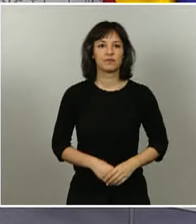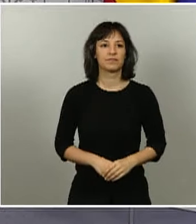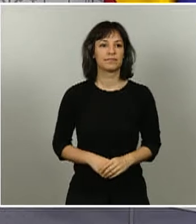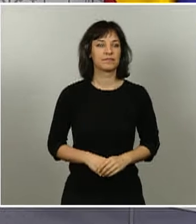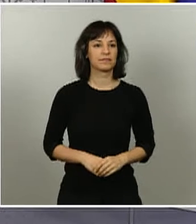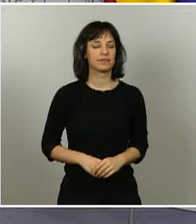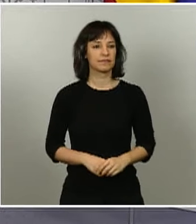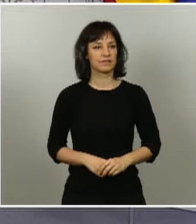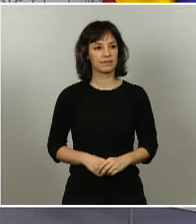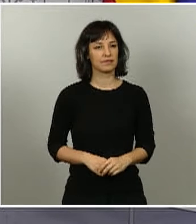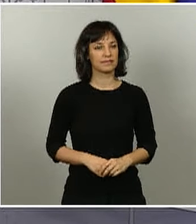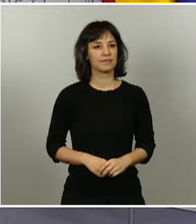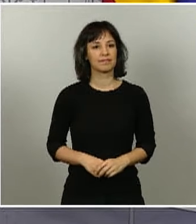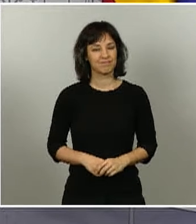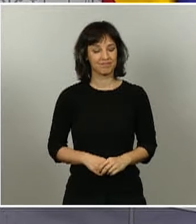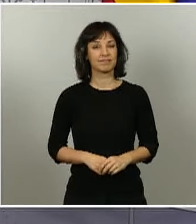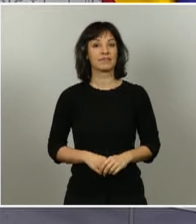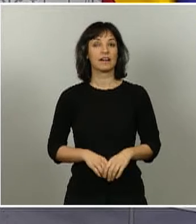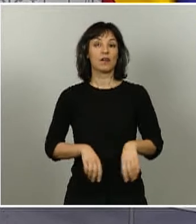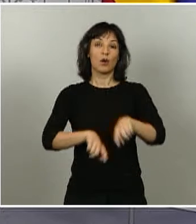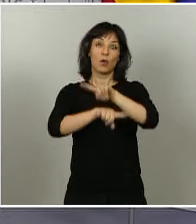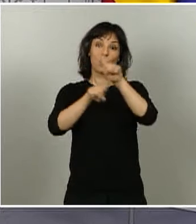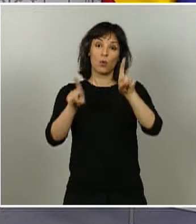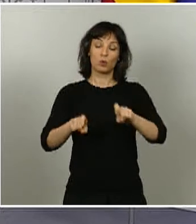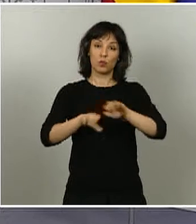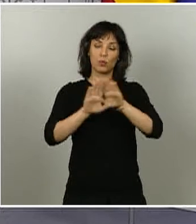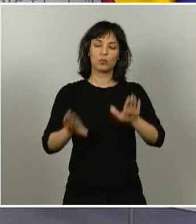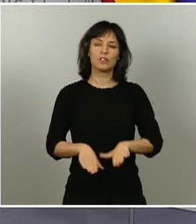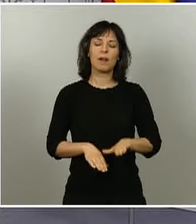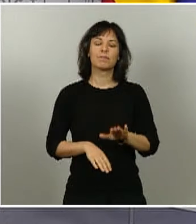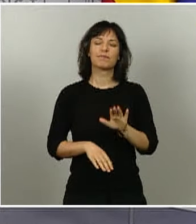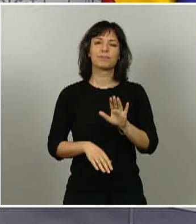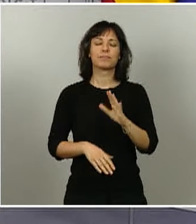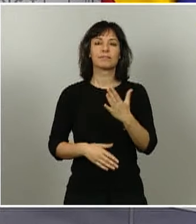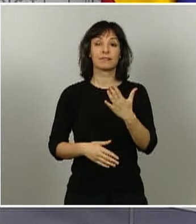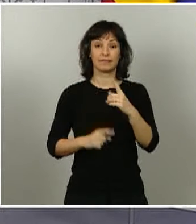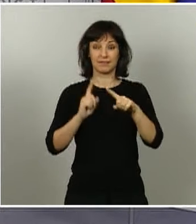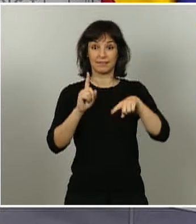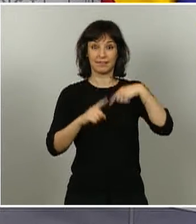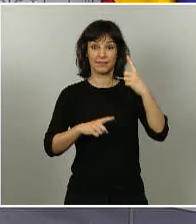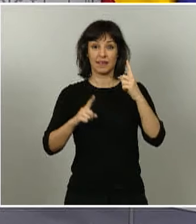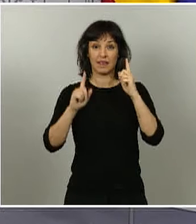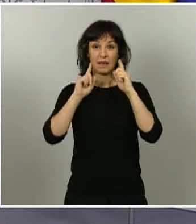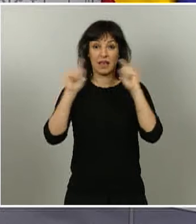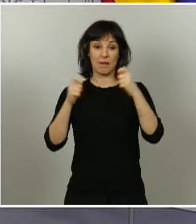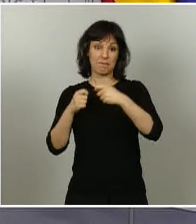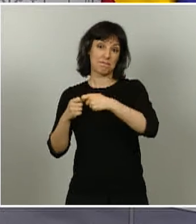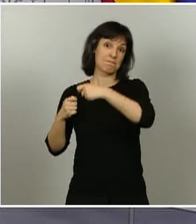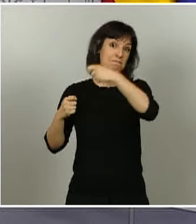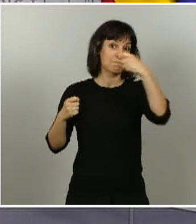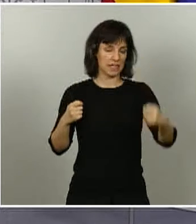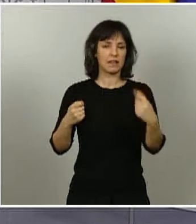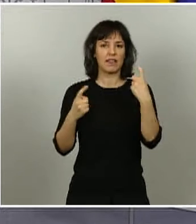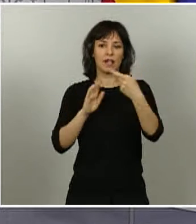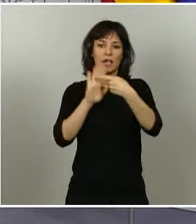Sí, la última pregunta era sobre las dificultades para sacar adelante la próxima prórroga que va a ser necesaria para completar la desescalada. Si el Gobierno